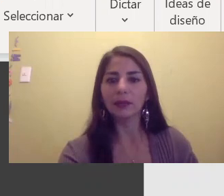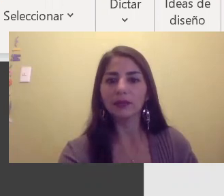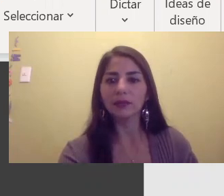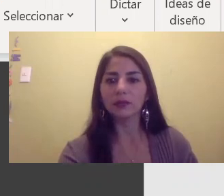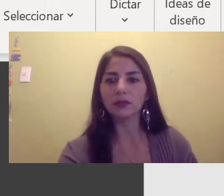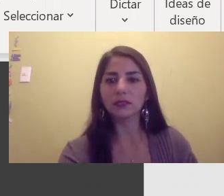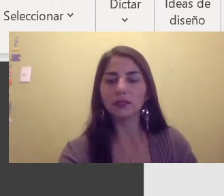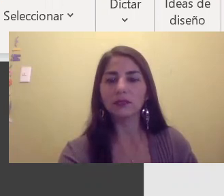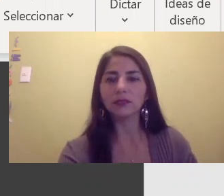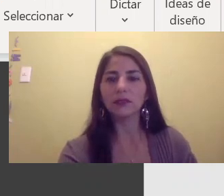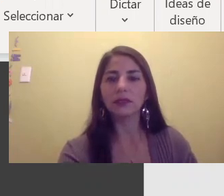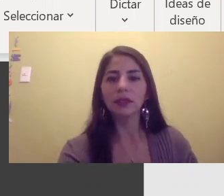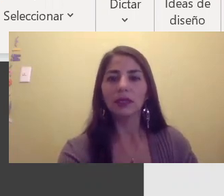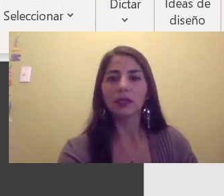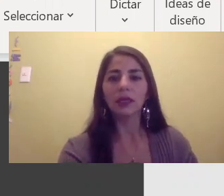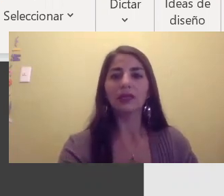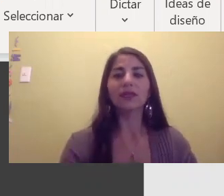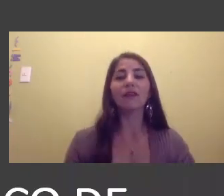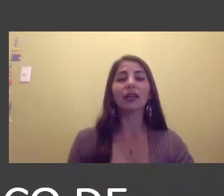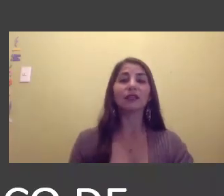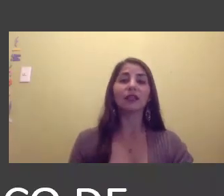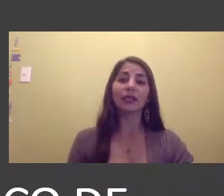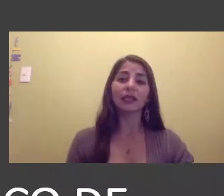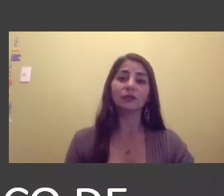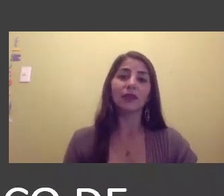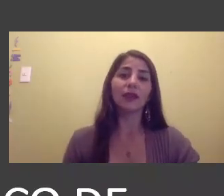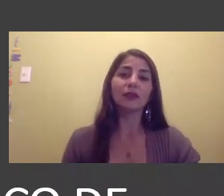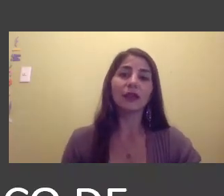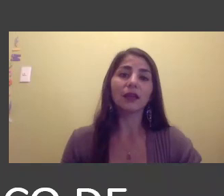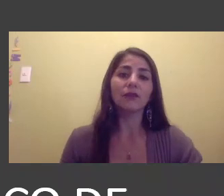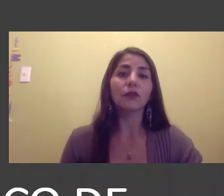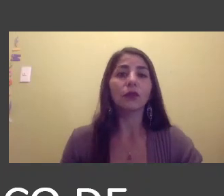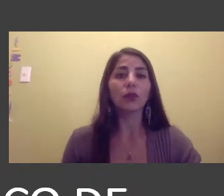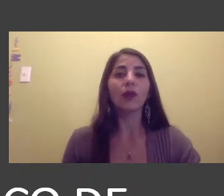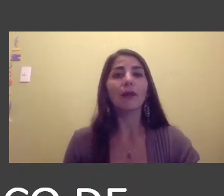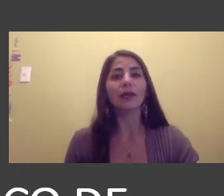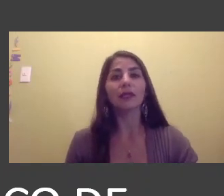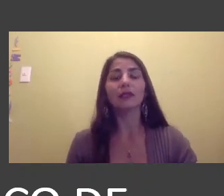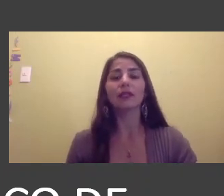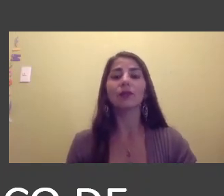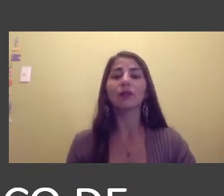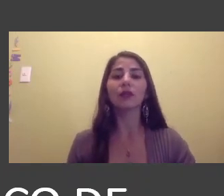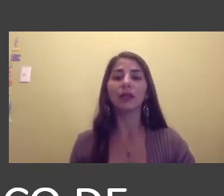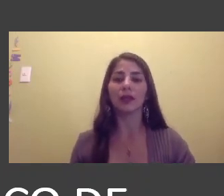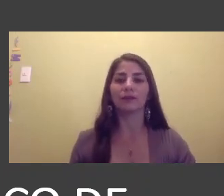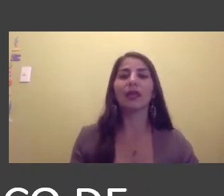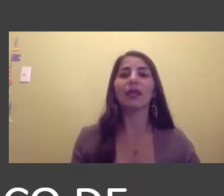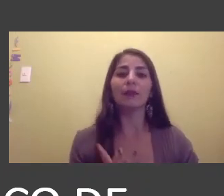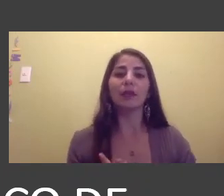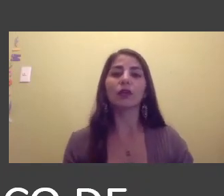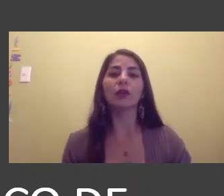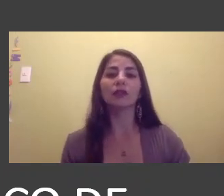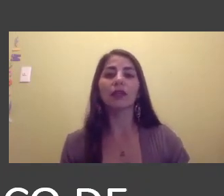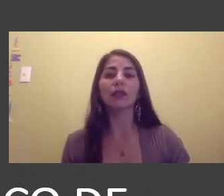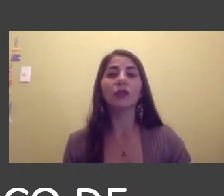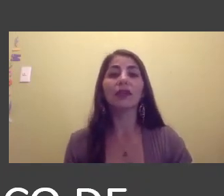Acá tenemos entonces quien les habla, Catherine Márquez Pedraza, fonoaudióloga magíster en audiología.